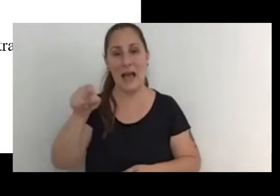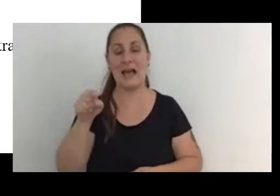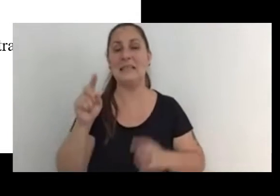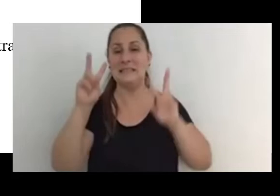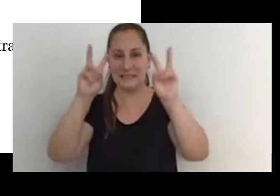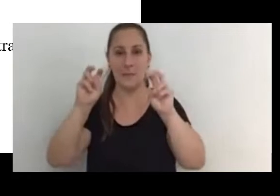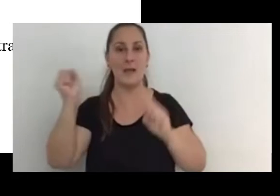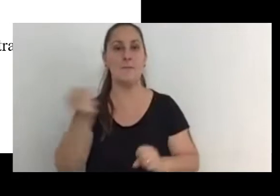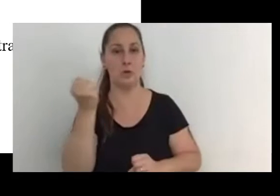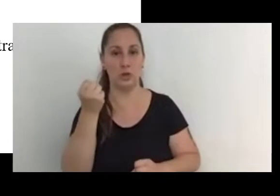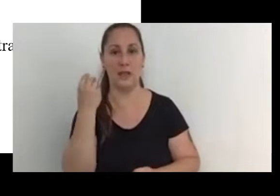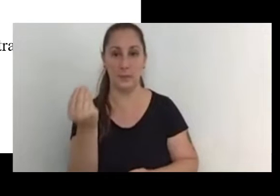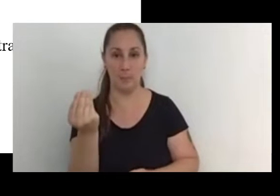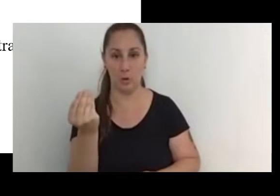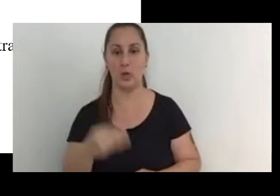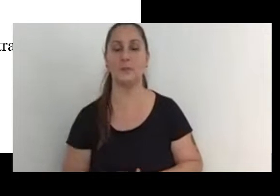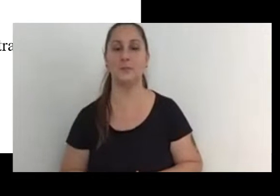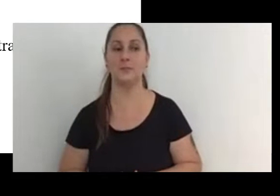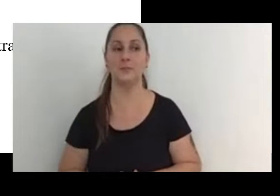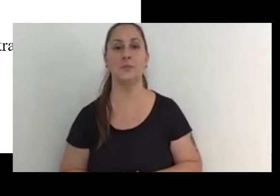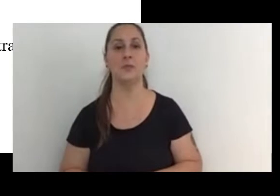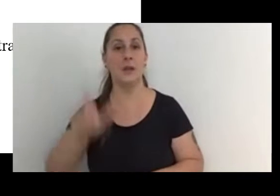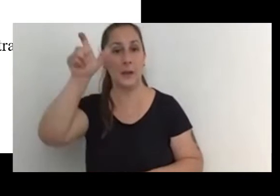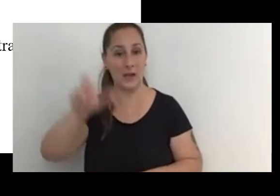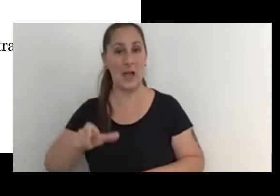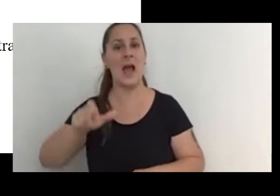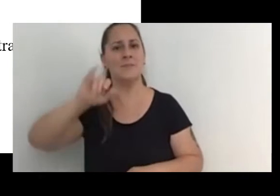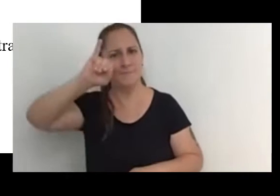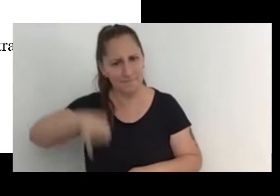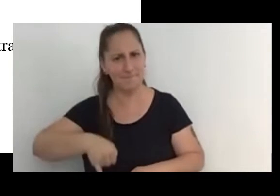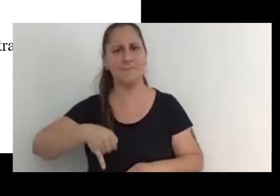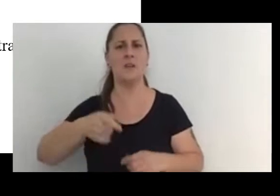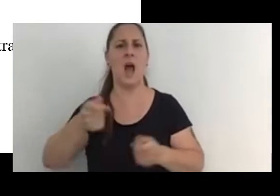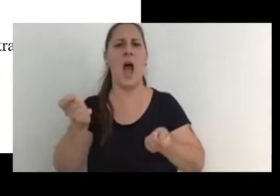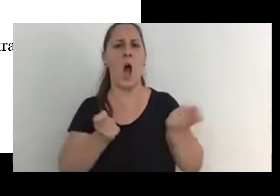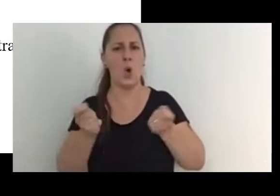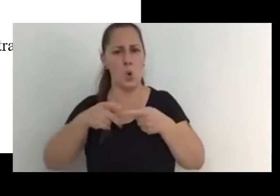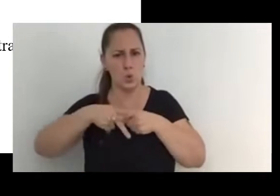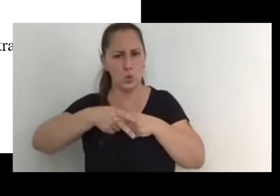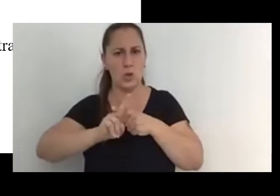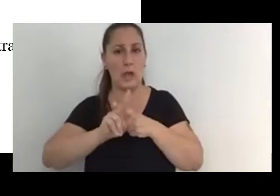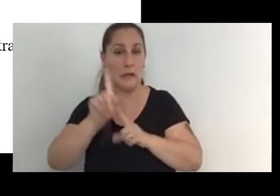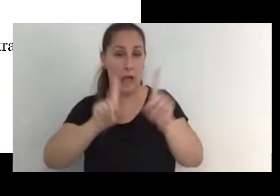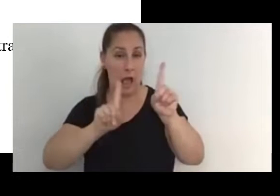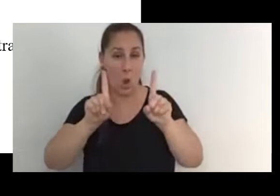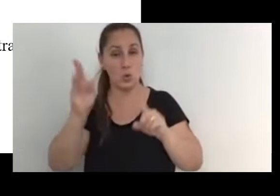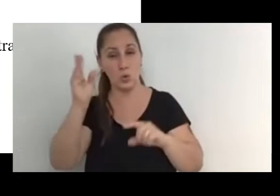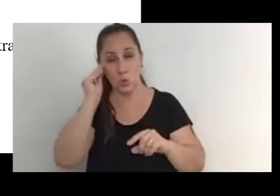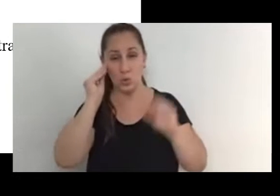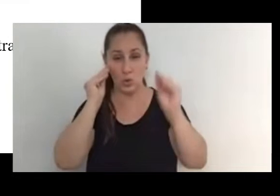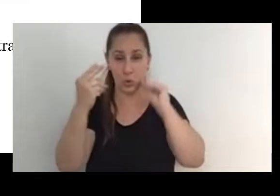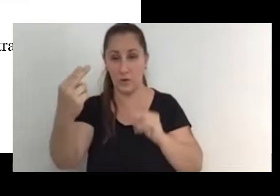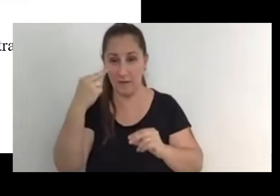porque quien acepta el ajuste, y que para algunos que están escuchando, saben que mi opinión es que